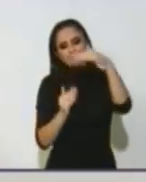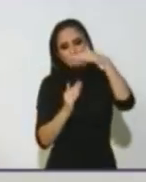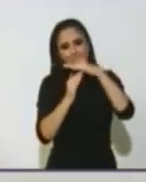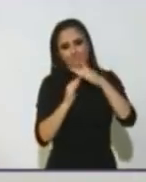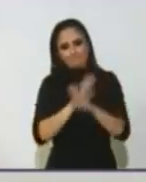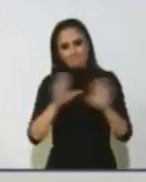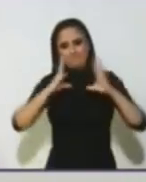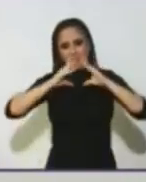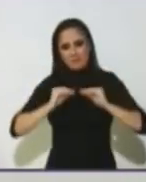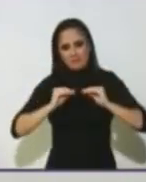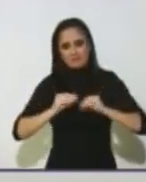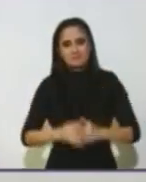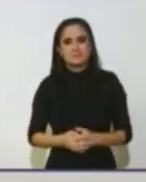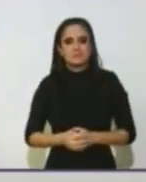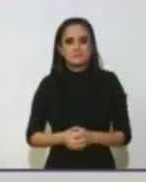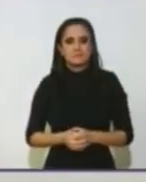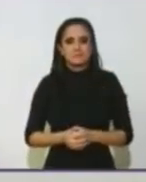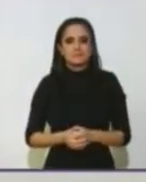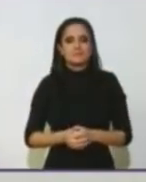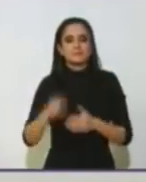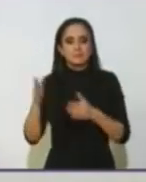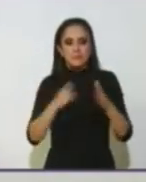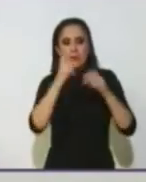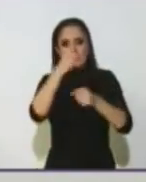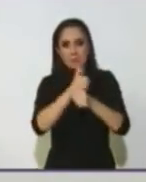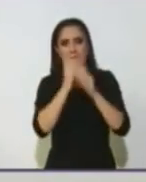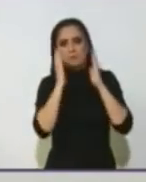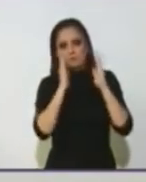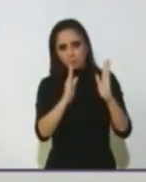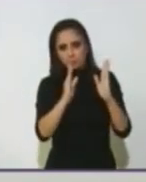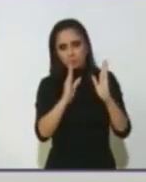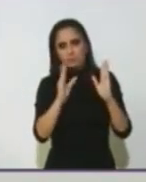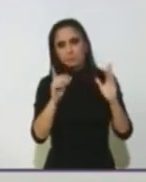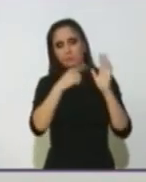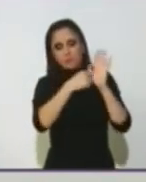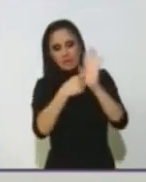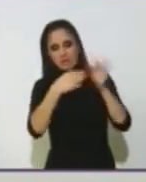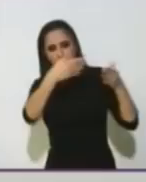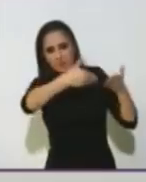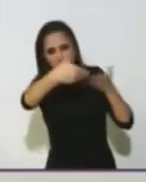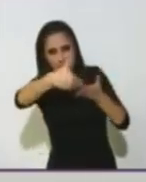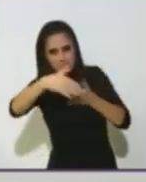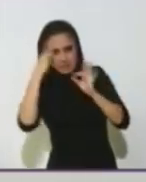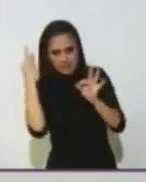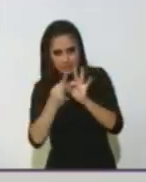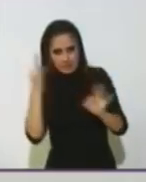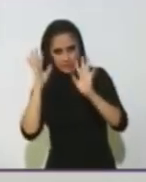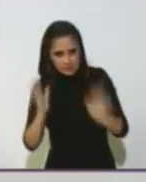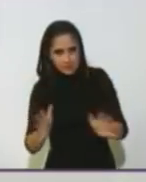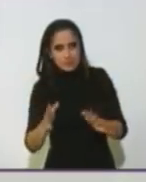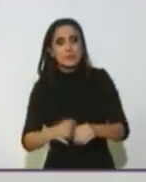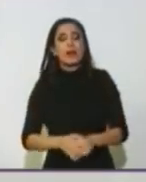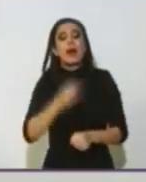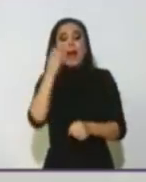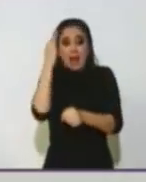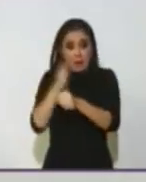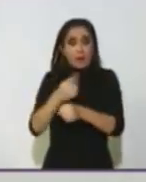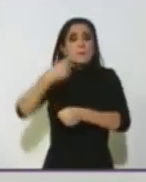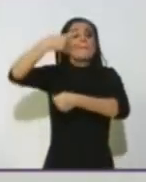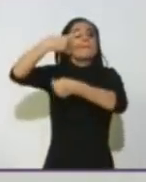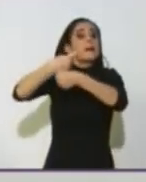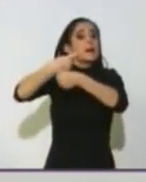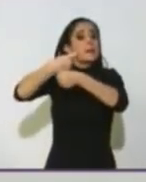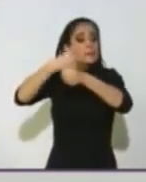muchas gracias cerramos la primera fase no la presentación ahora viene el primer tema